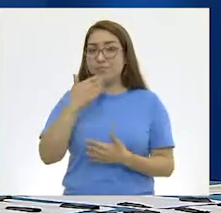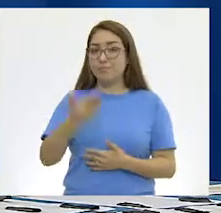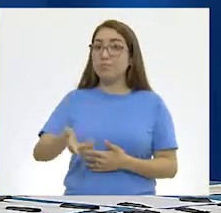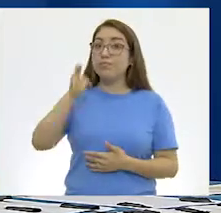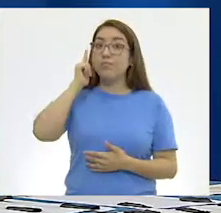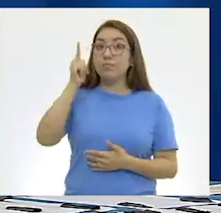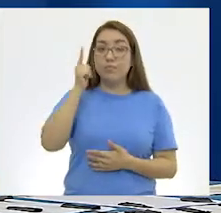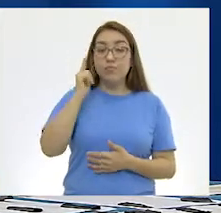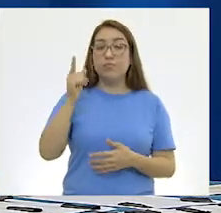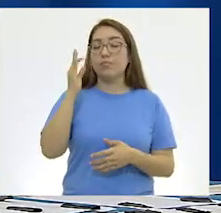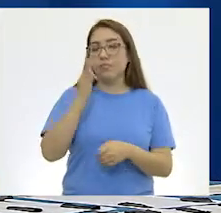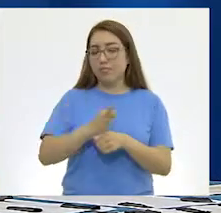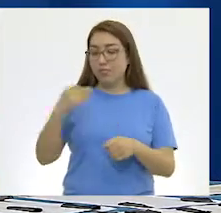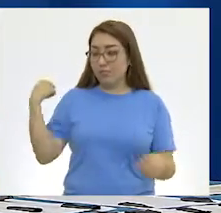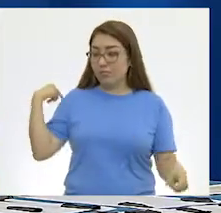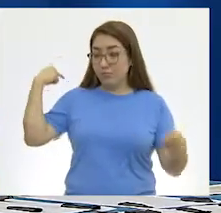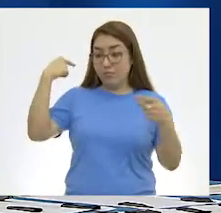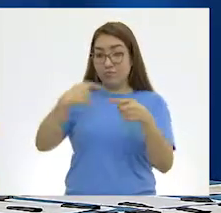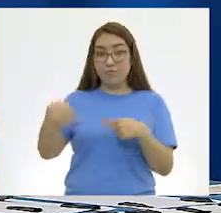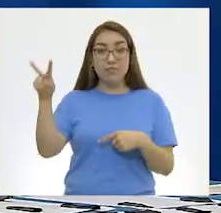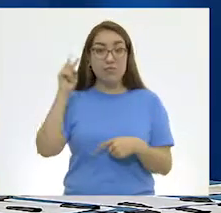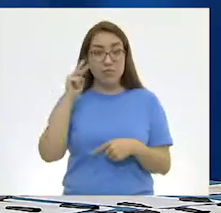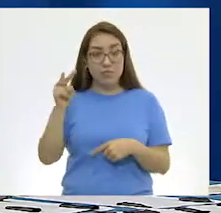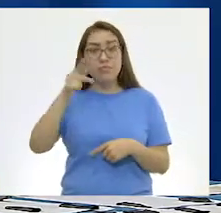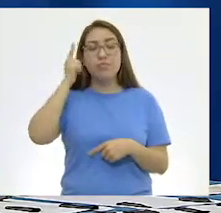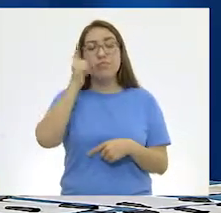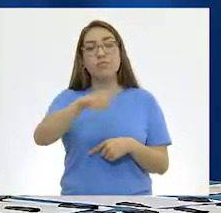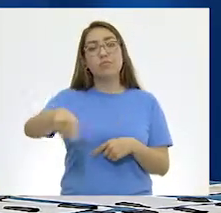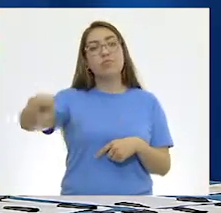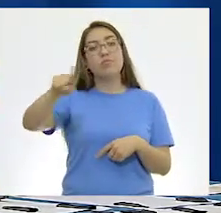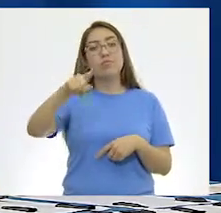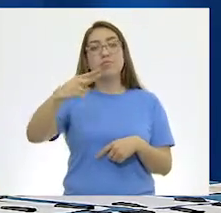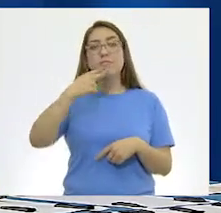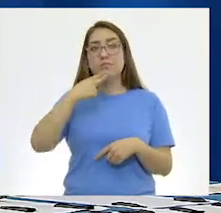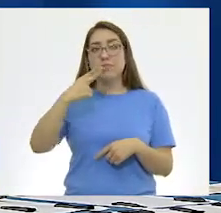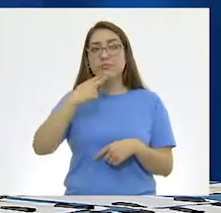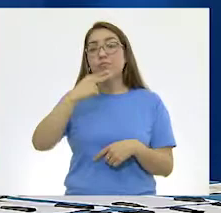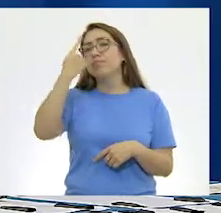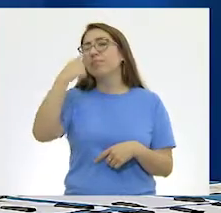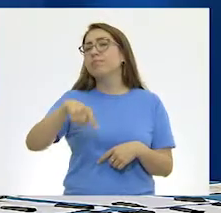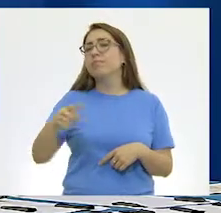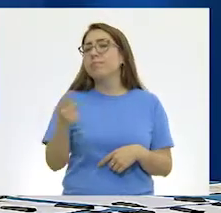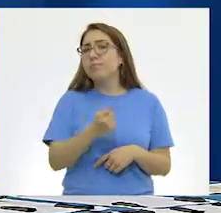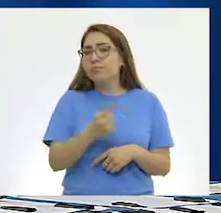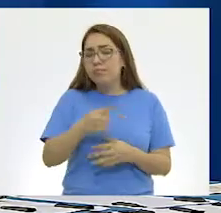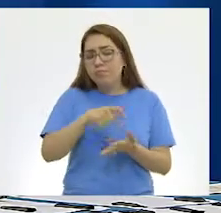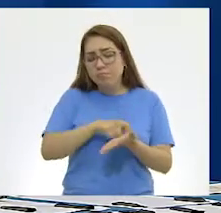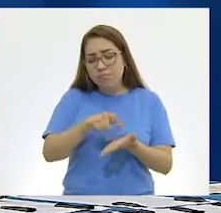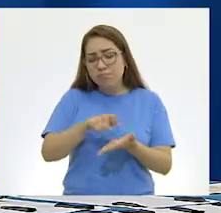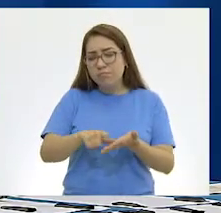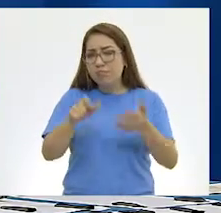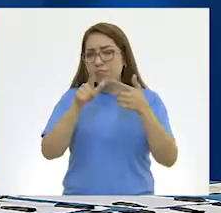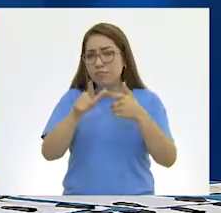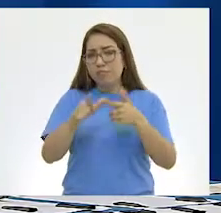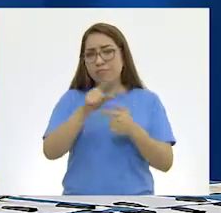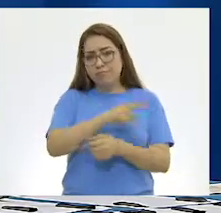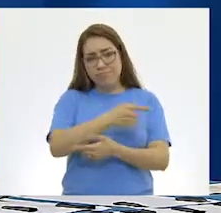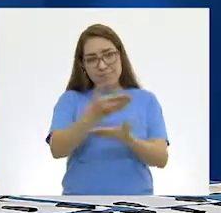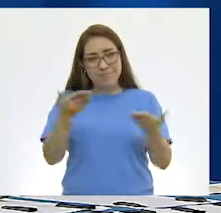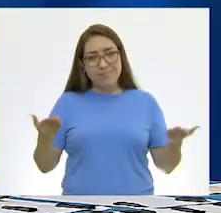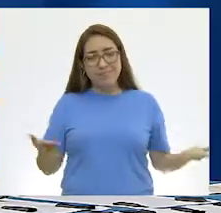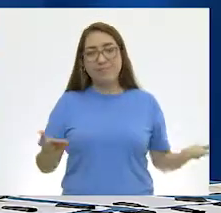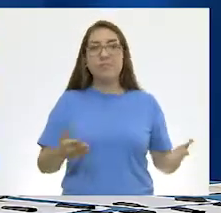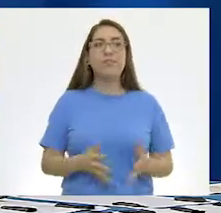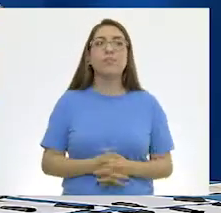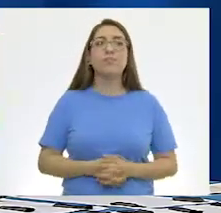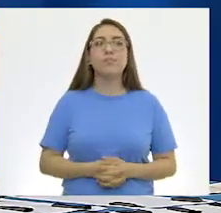que lo que hemos estado viendo les haya sido muy útil a ustedes también. Niñas y niños en casita, espero que también a ustedes. Para